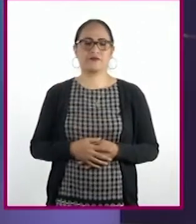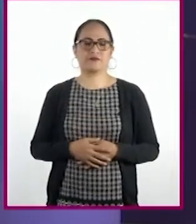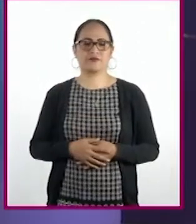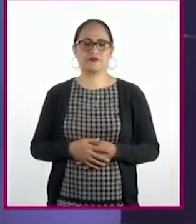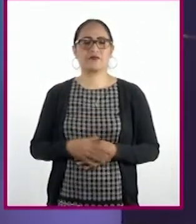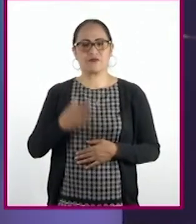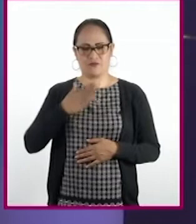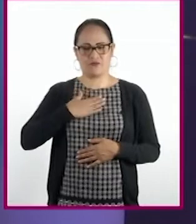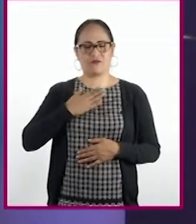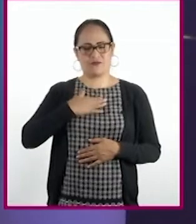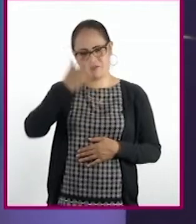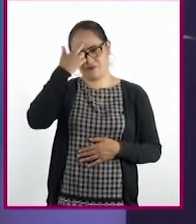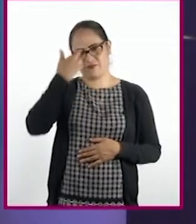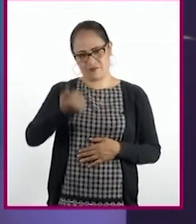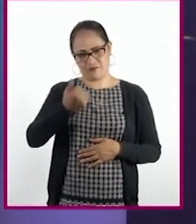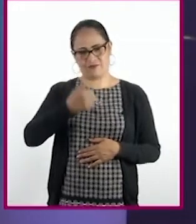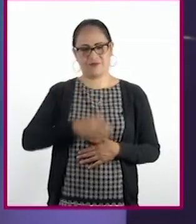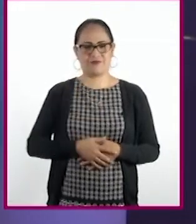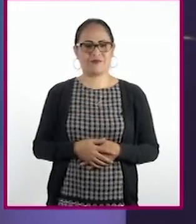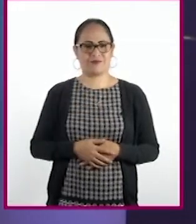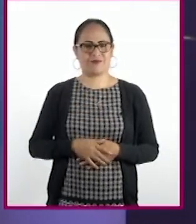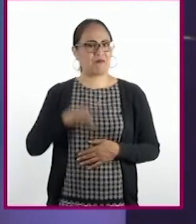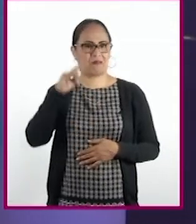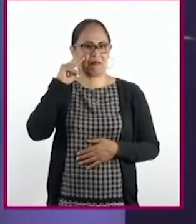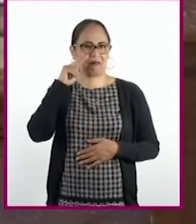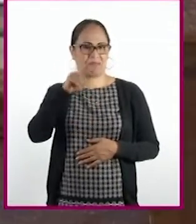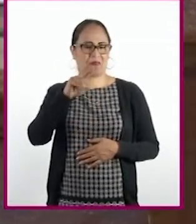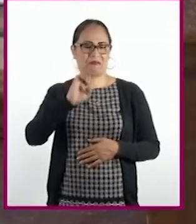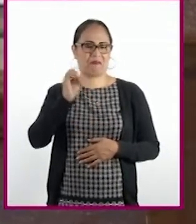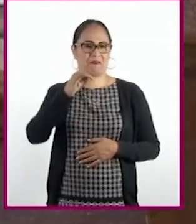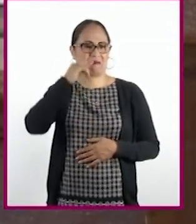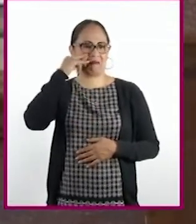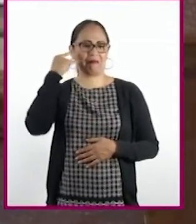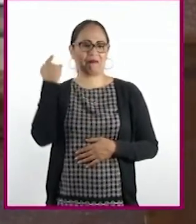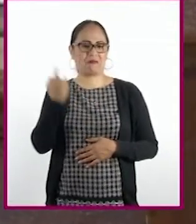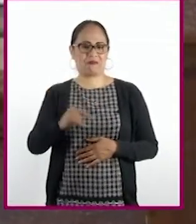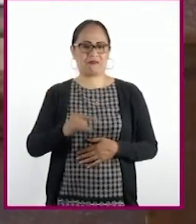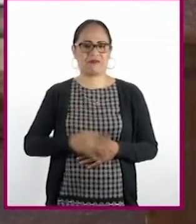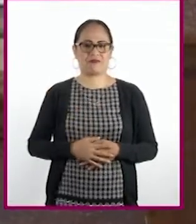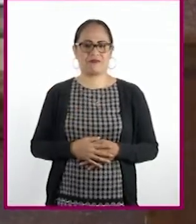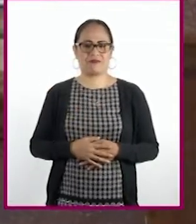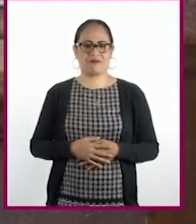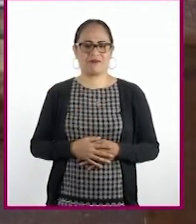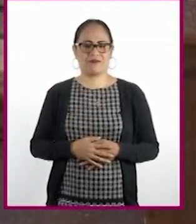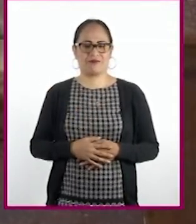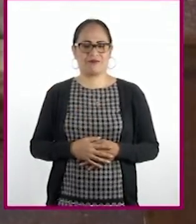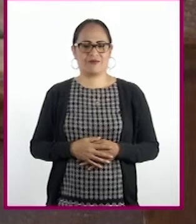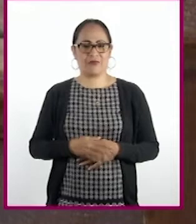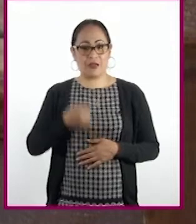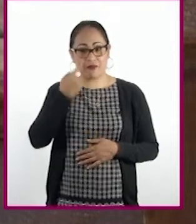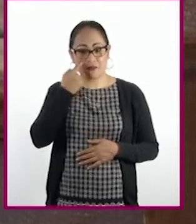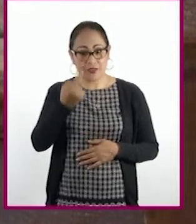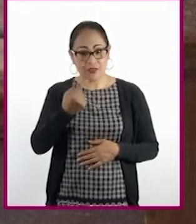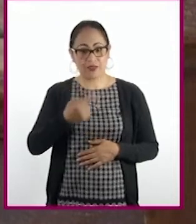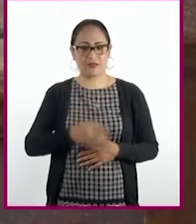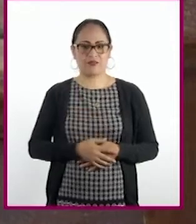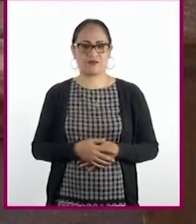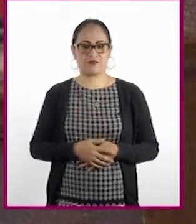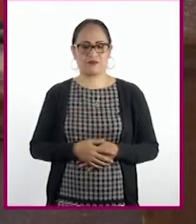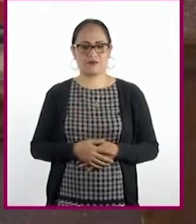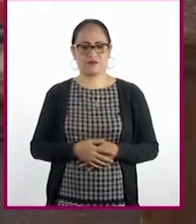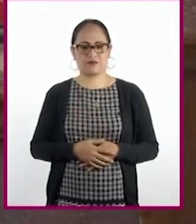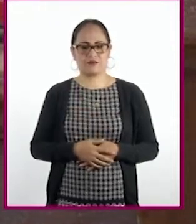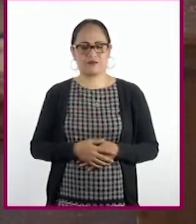Tengo la razón. ¡No se ve! Sí, no. Veanlo bien. ¡Está manipulado! Observen. No, por